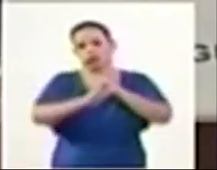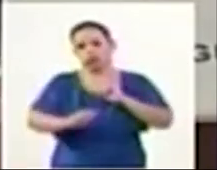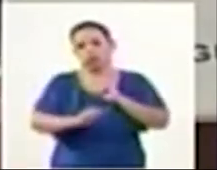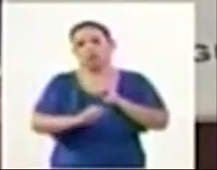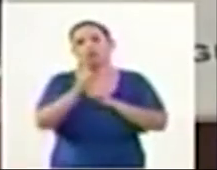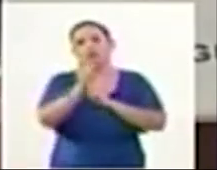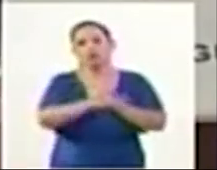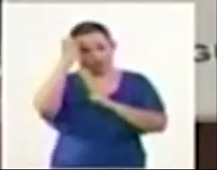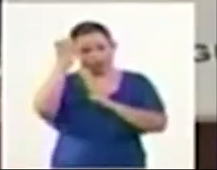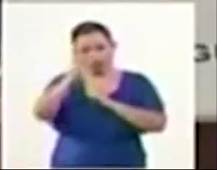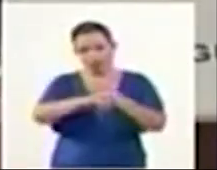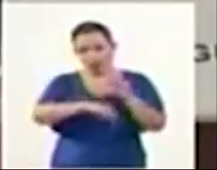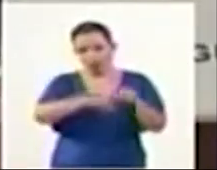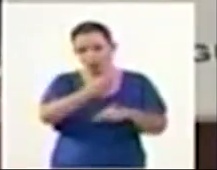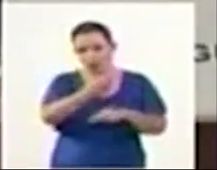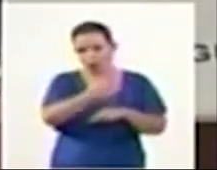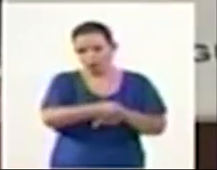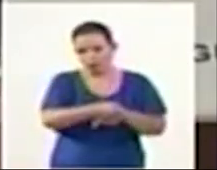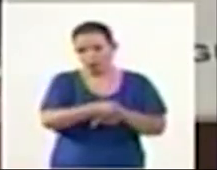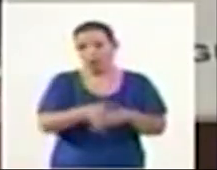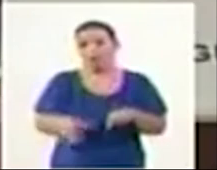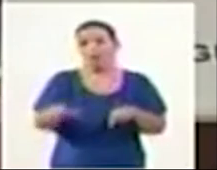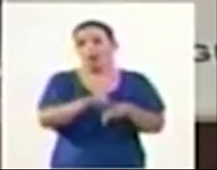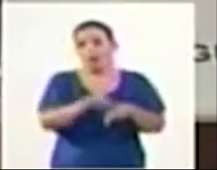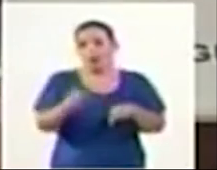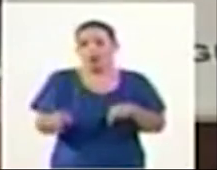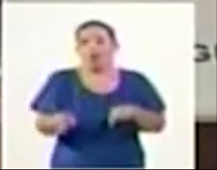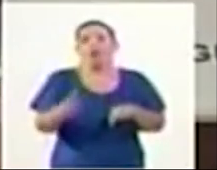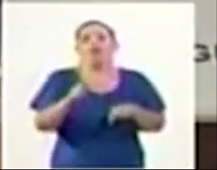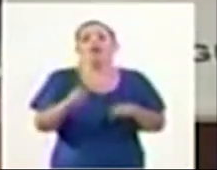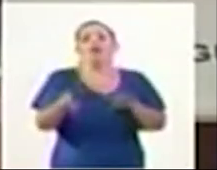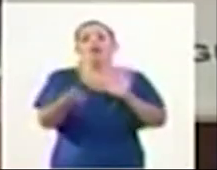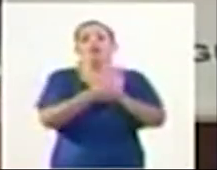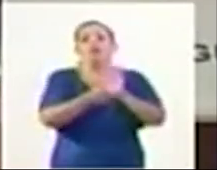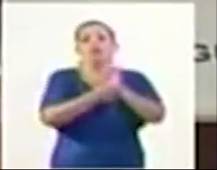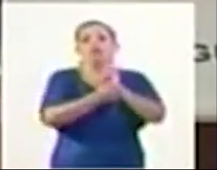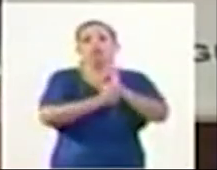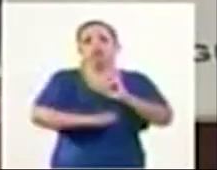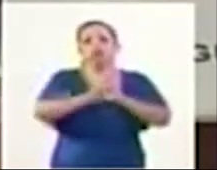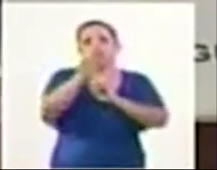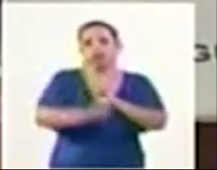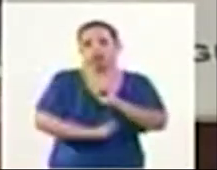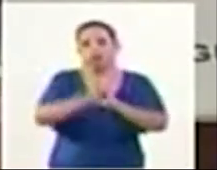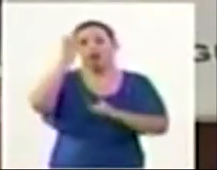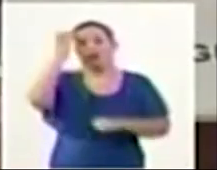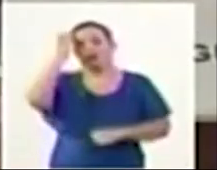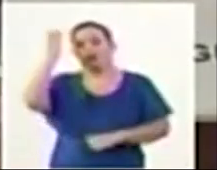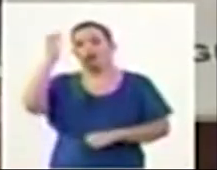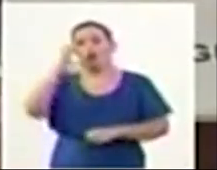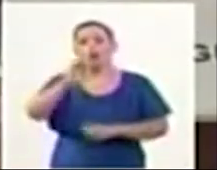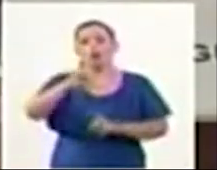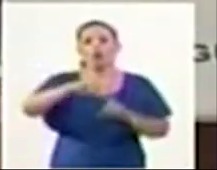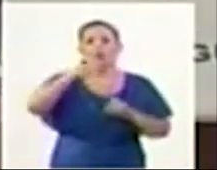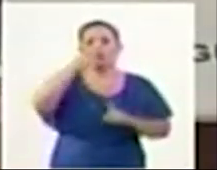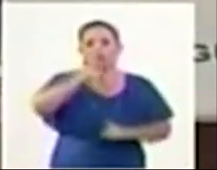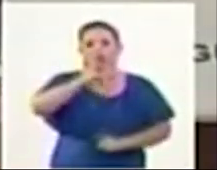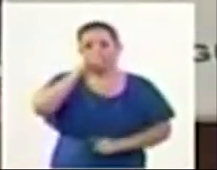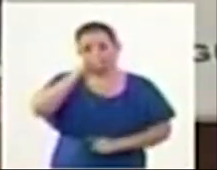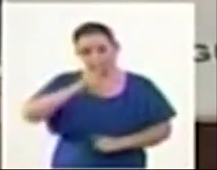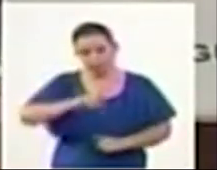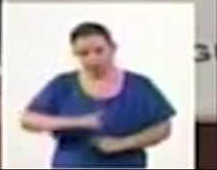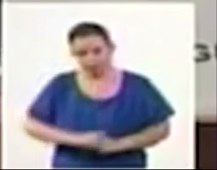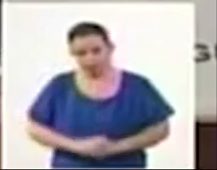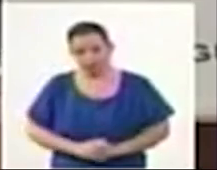Estado, ¿sí? Terrorista de Estado, la OTAN, terrorista, ¿sí?